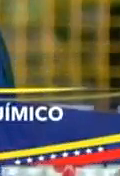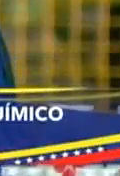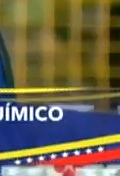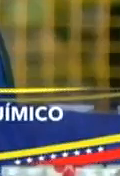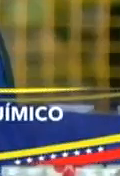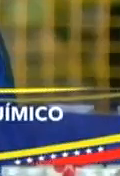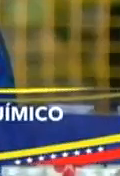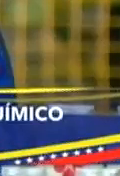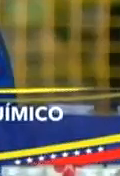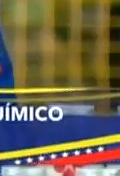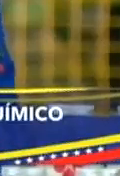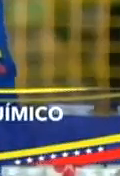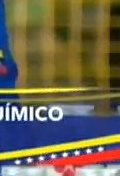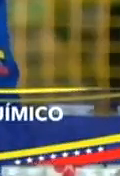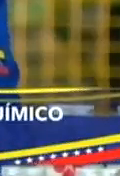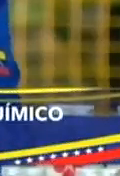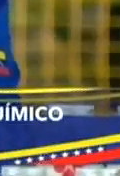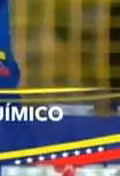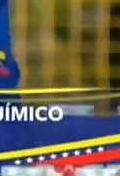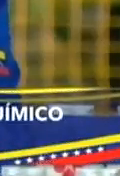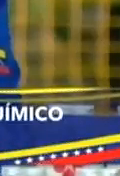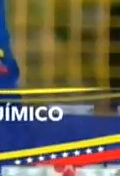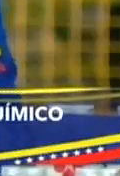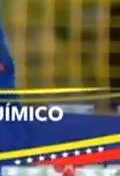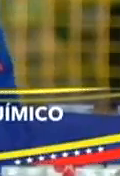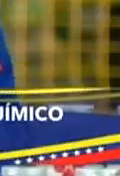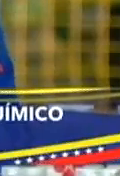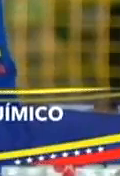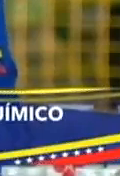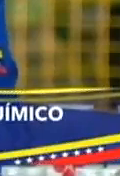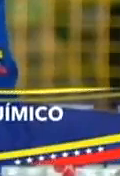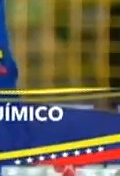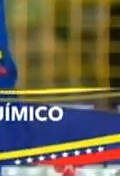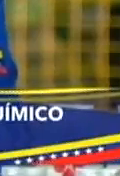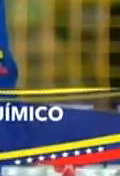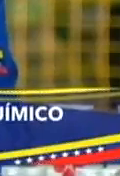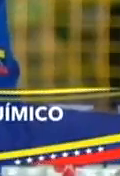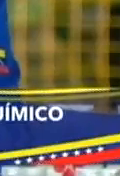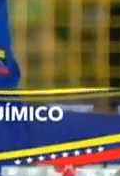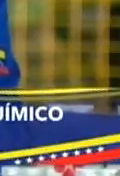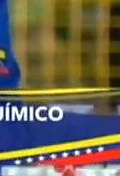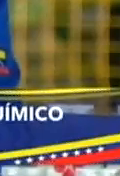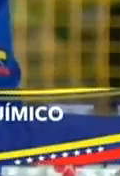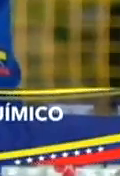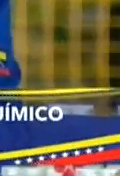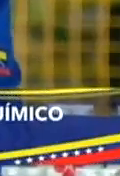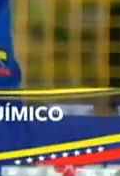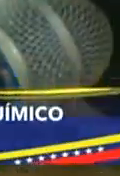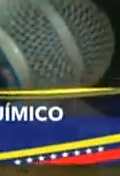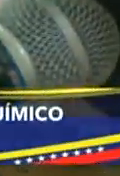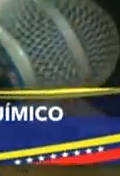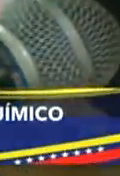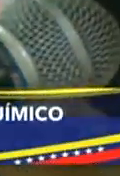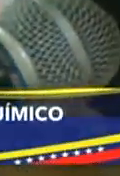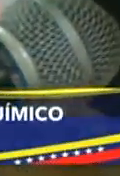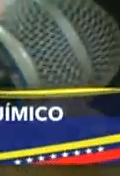de 800 empresas. 800 empresas que se hace en el área de salud, en el área